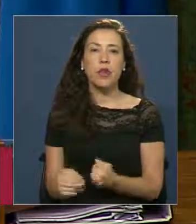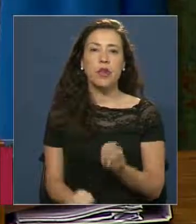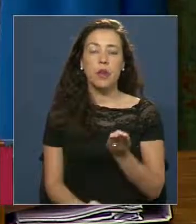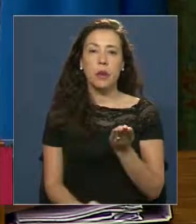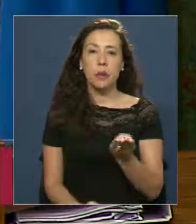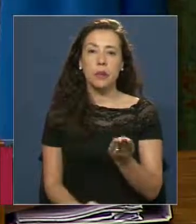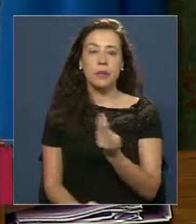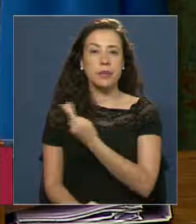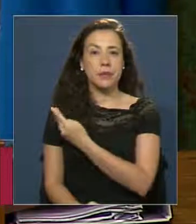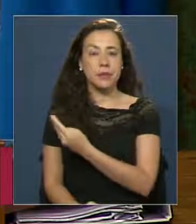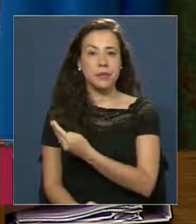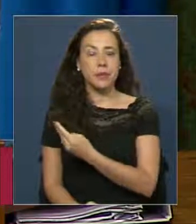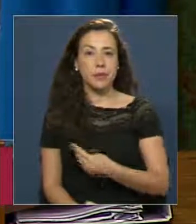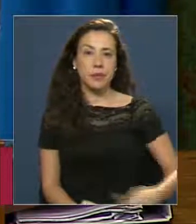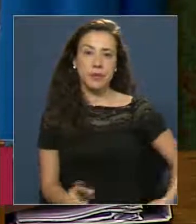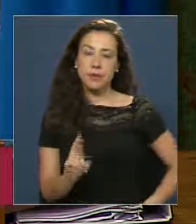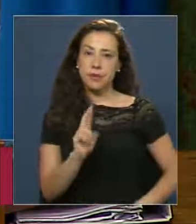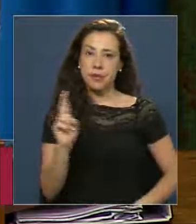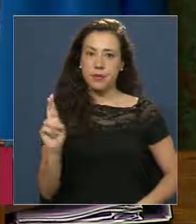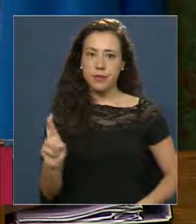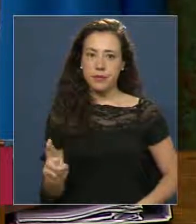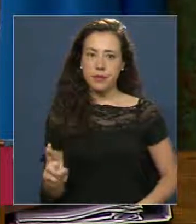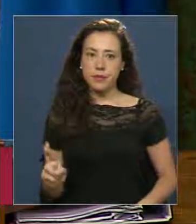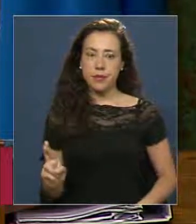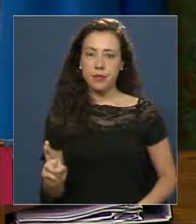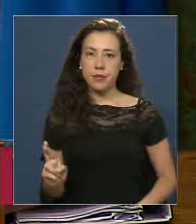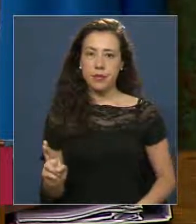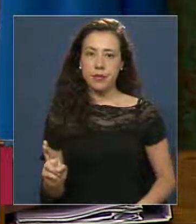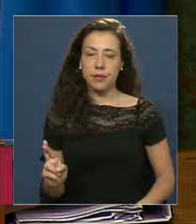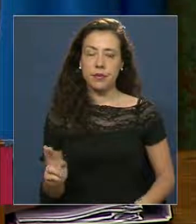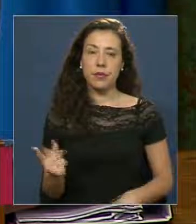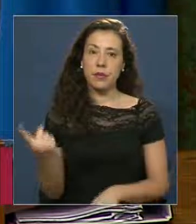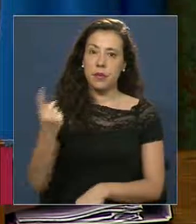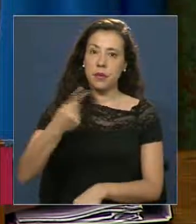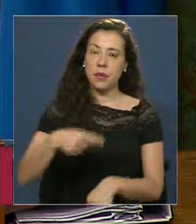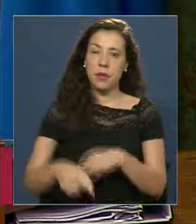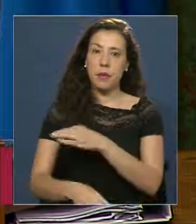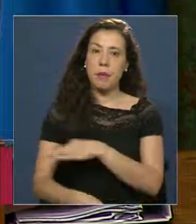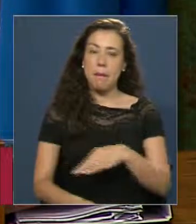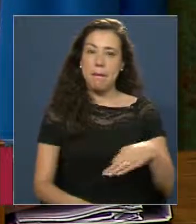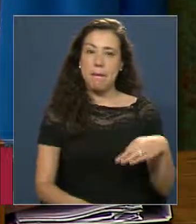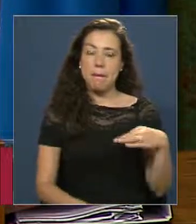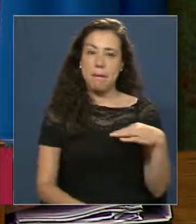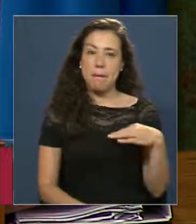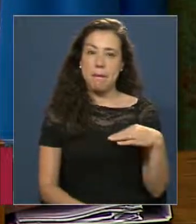solicita a su excelencia el presidente de la República que instruya al ministro